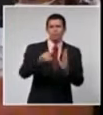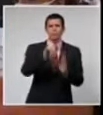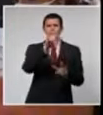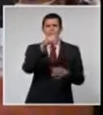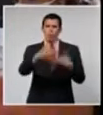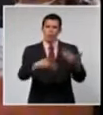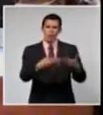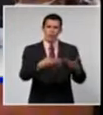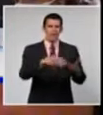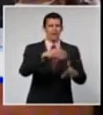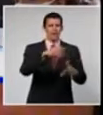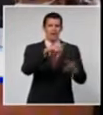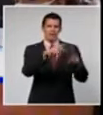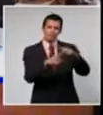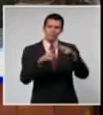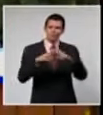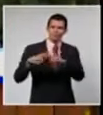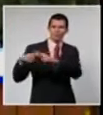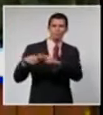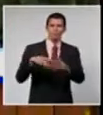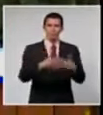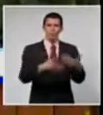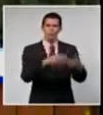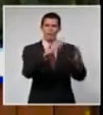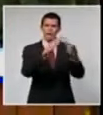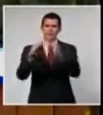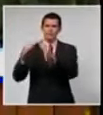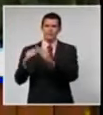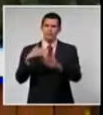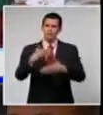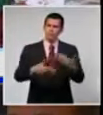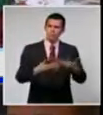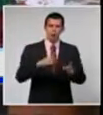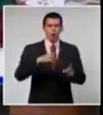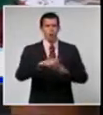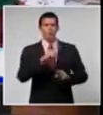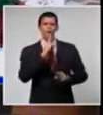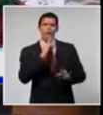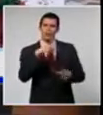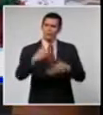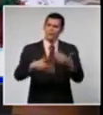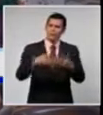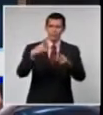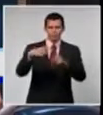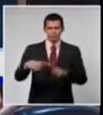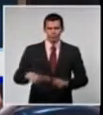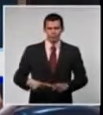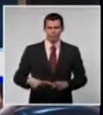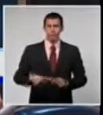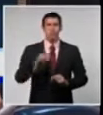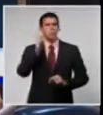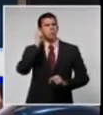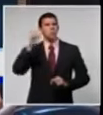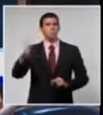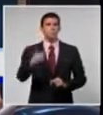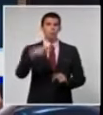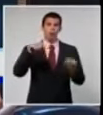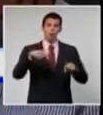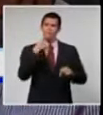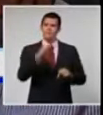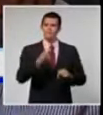crecen. La viceprimera ministra de la República de Cuba, Inés María Chatman Guau, llamó a trabajar con las causas del asunto y no con